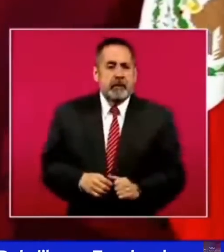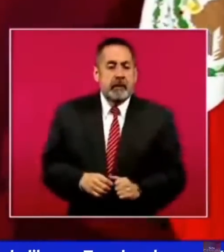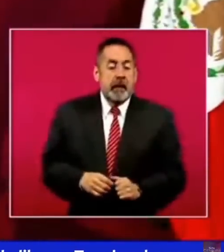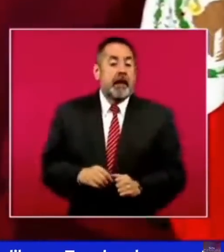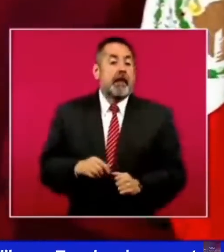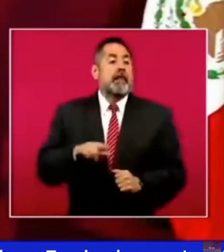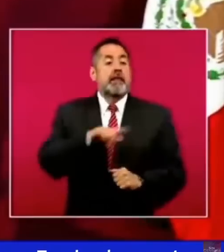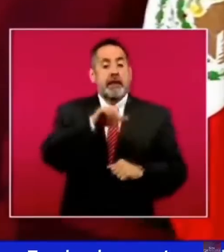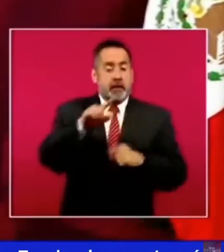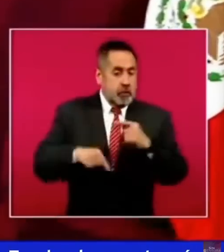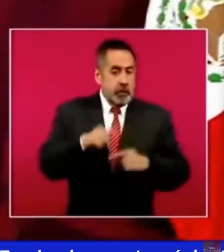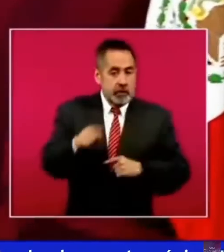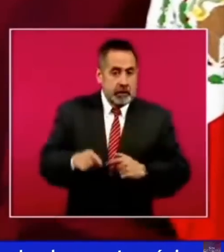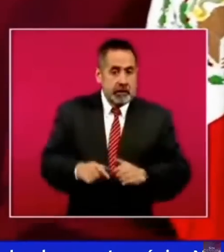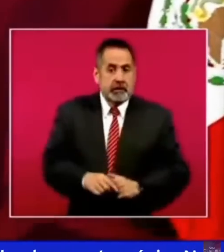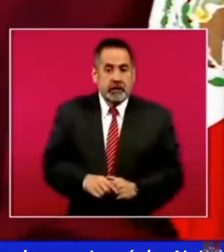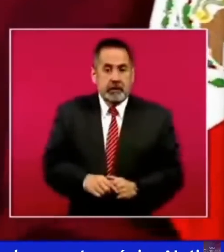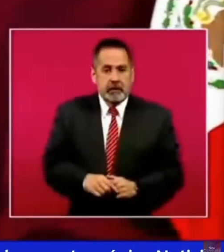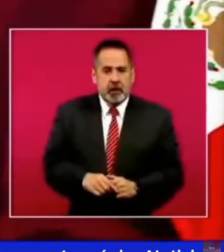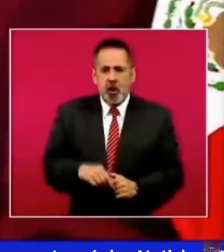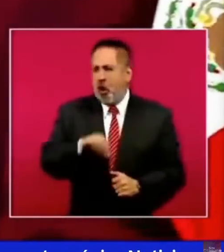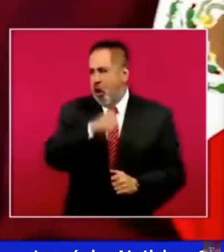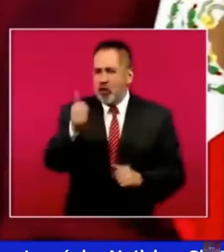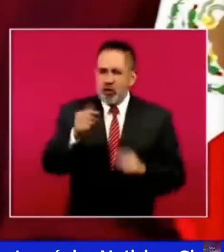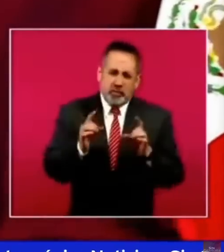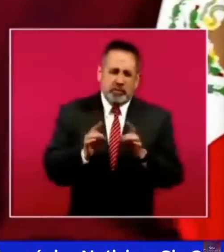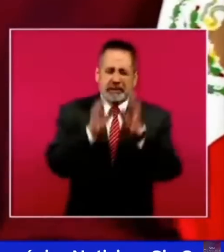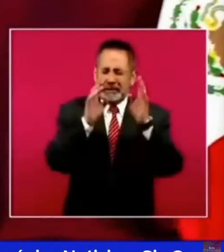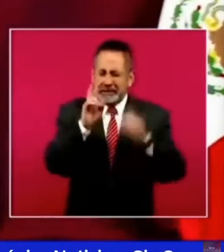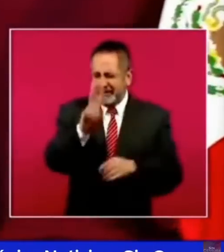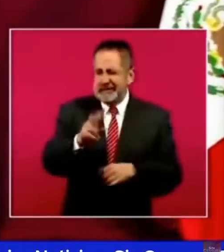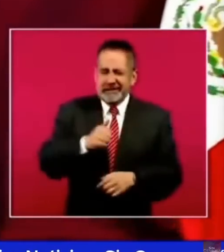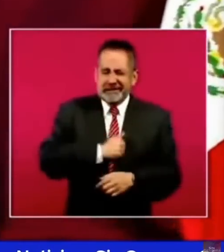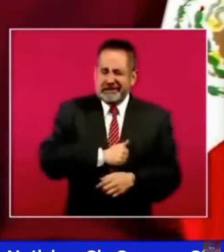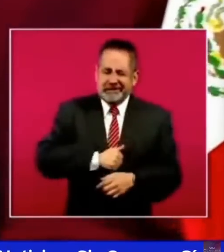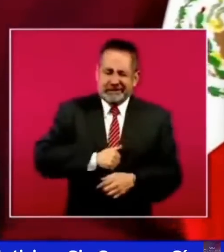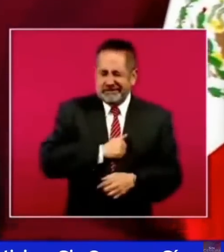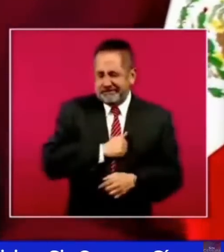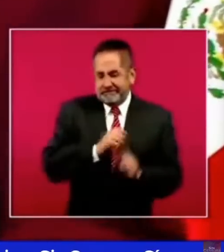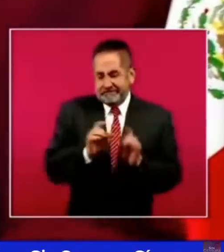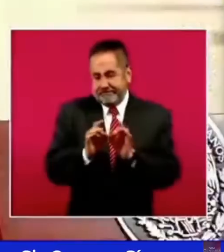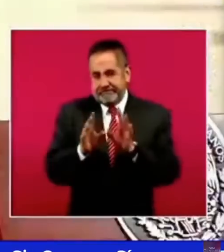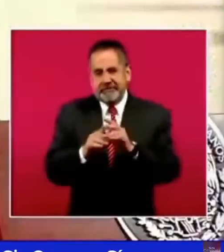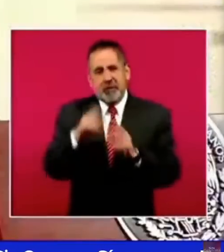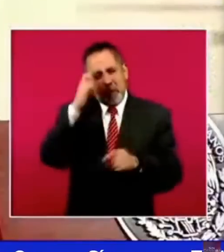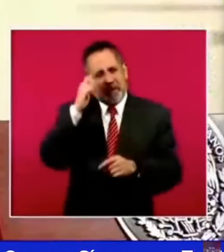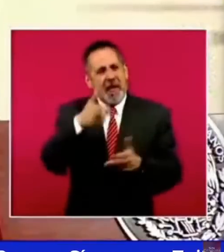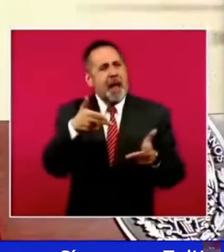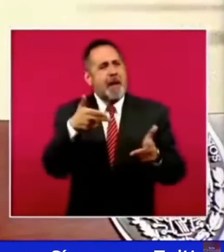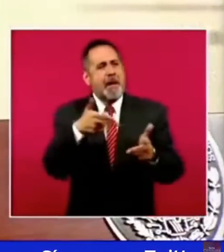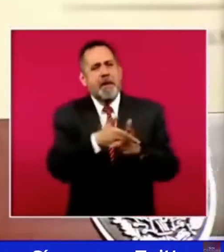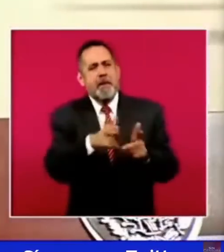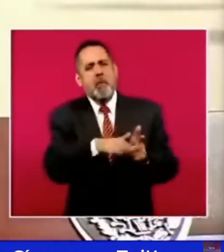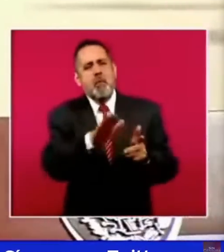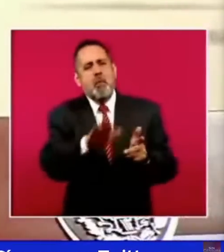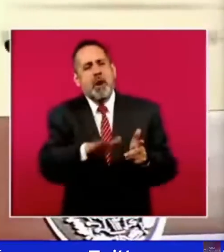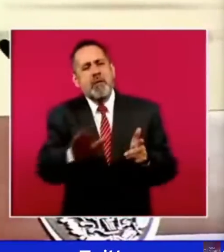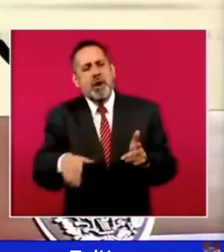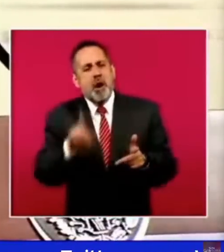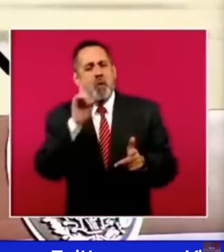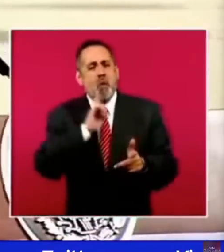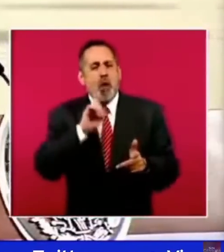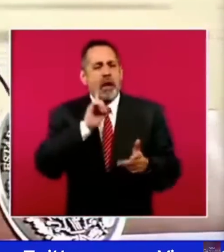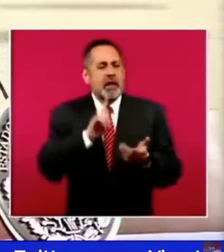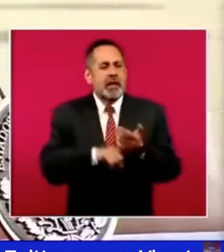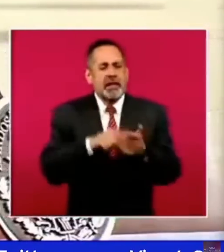Luego vino otro hecho también muy lamentable, el asesinato de mujeres